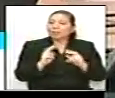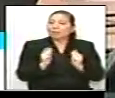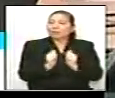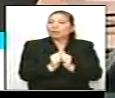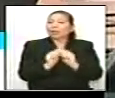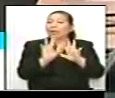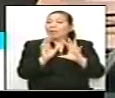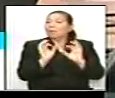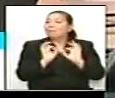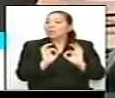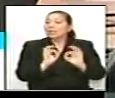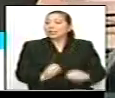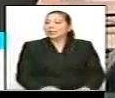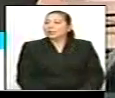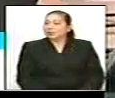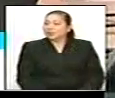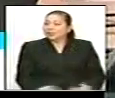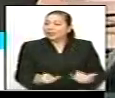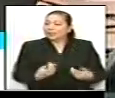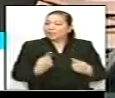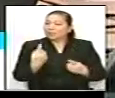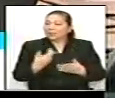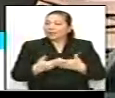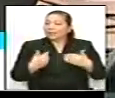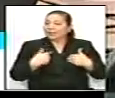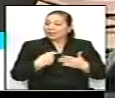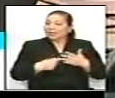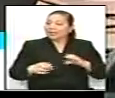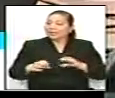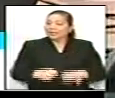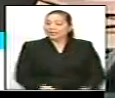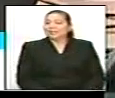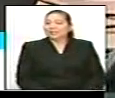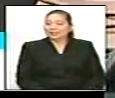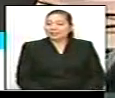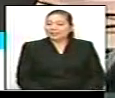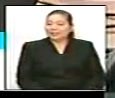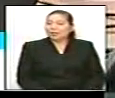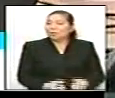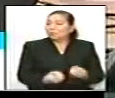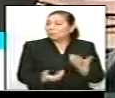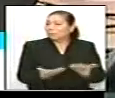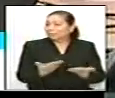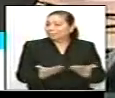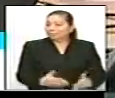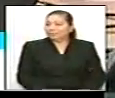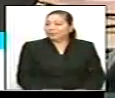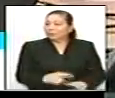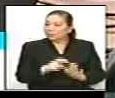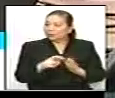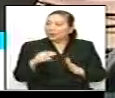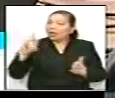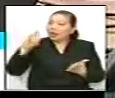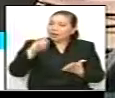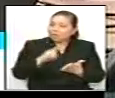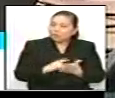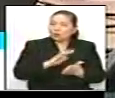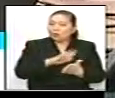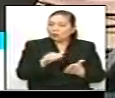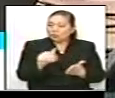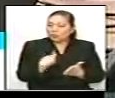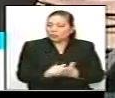parte de evaluación de riesgos. Es el primer paso lo que se tiene que hacer. Muchas veces podemos hacer proyectos de gaviones y todo. El